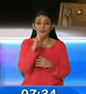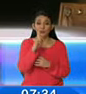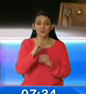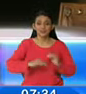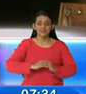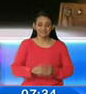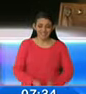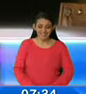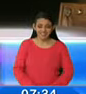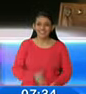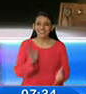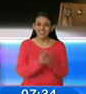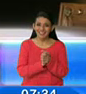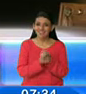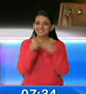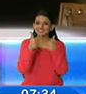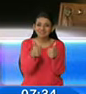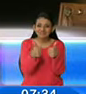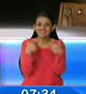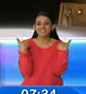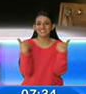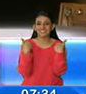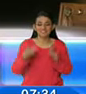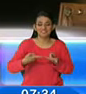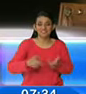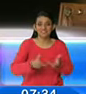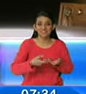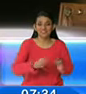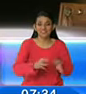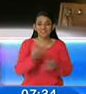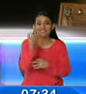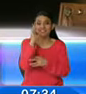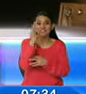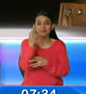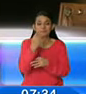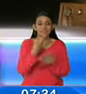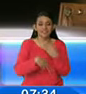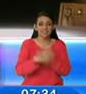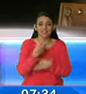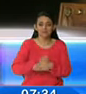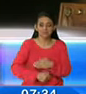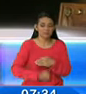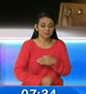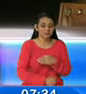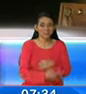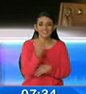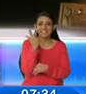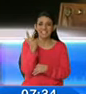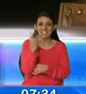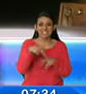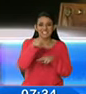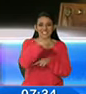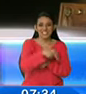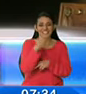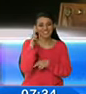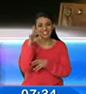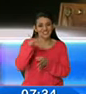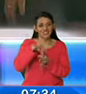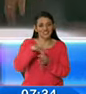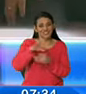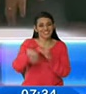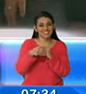ellas está casada y para febrero 19 me va a dar trillizos, así que vamos a tener 3 votos